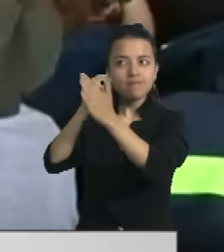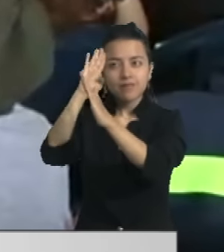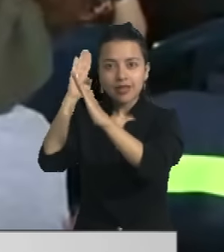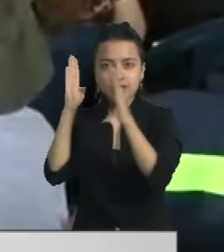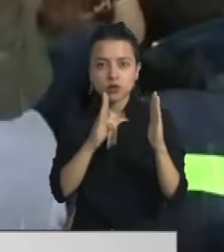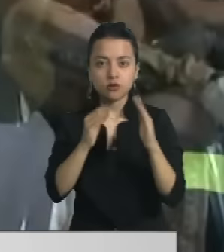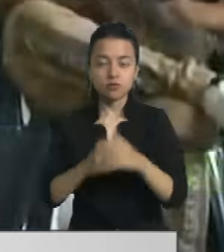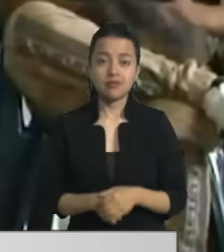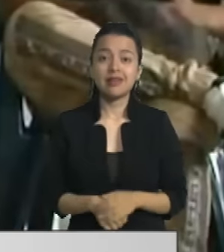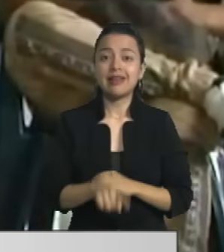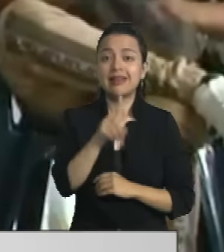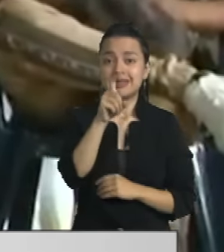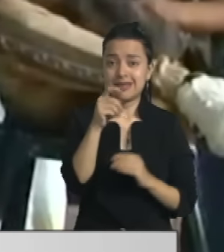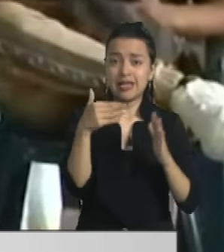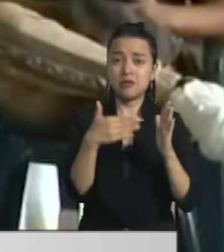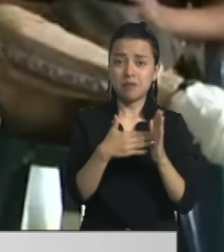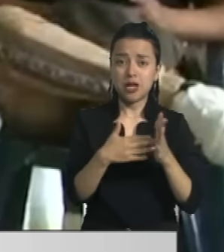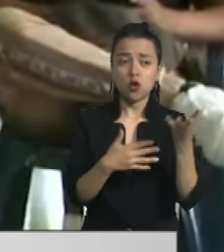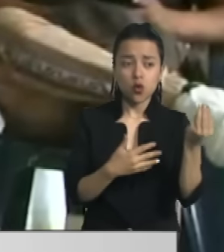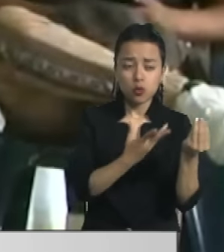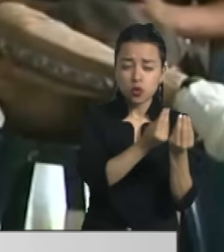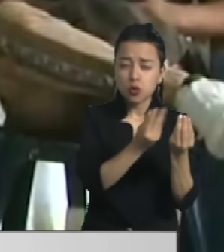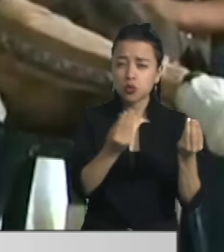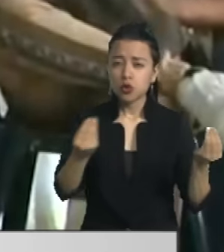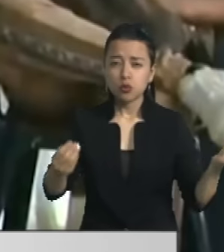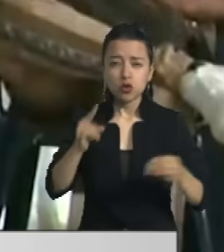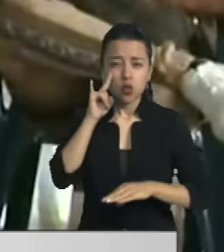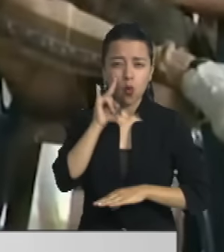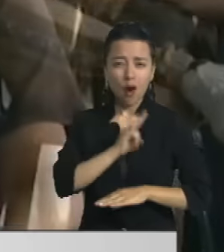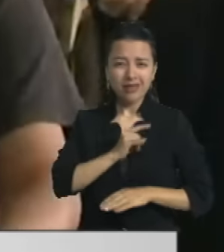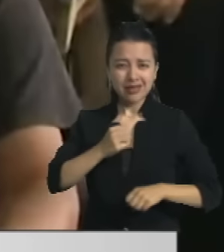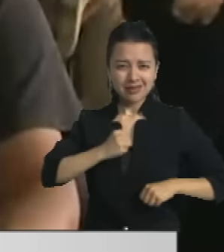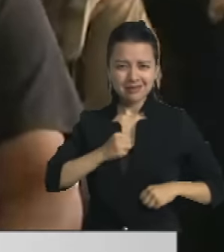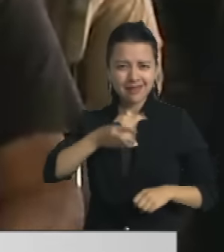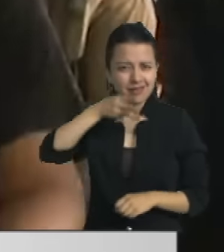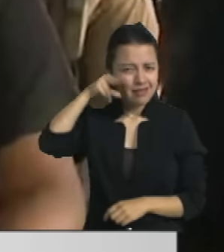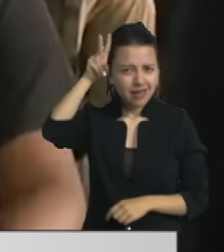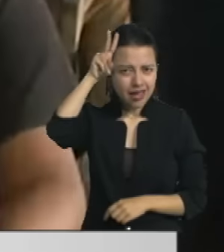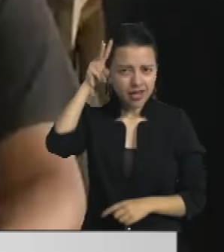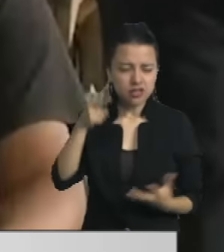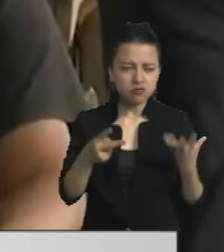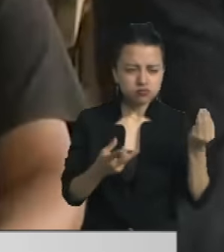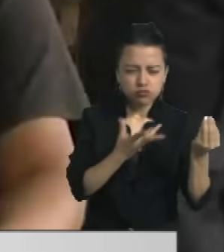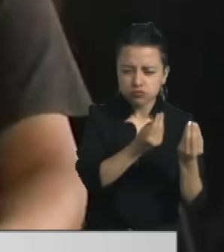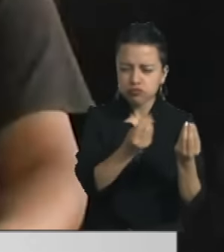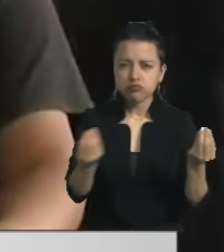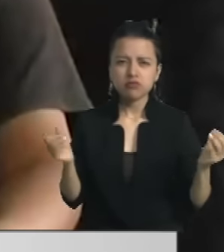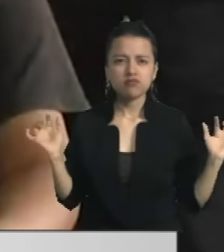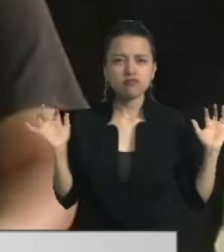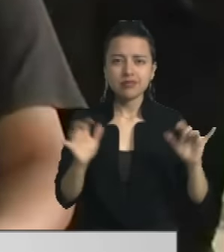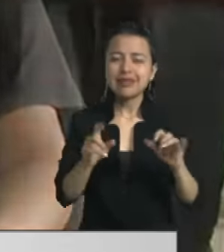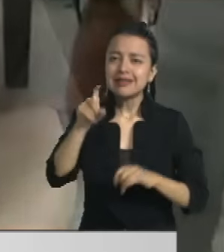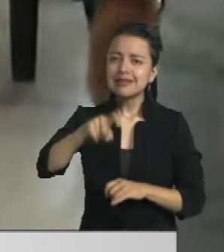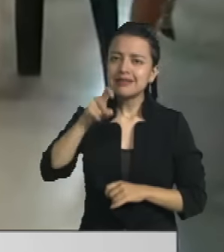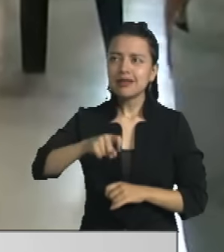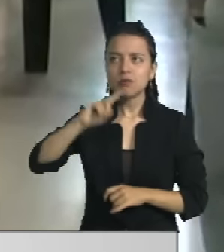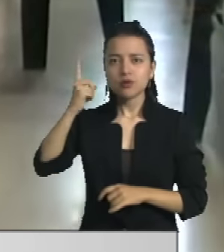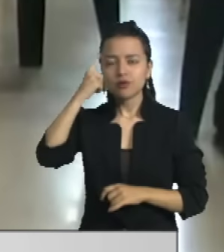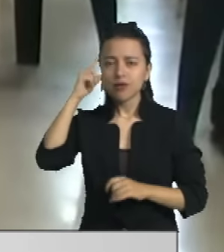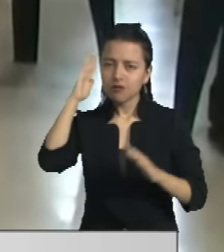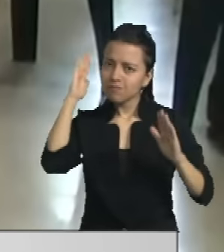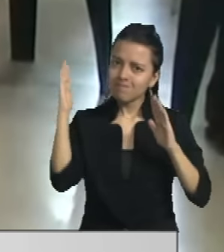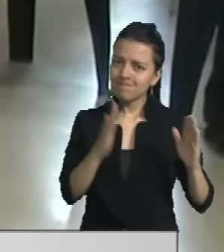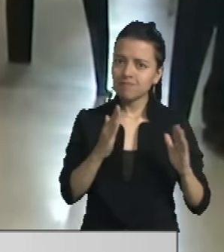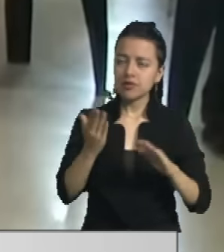guardias indígenas en el departamento porque realmente queremos que el gobierno departamental y el gobierno nacional nos escuche para así poner nuestros